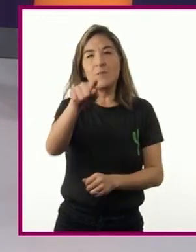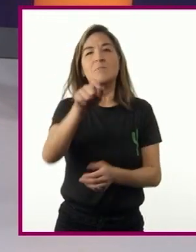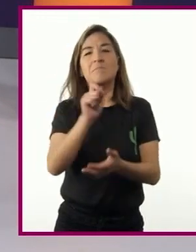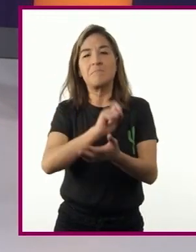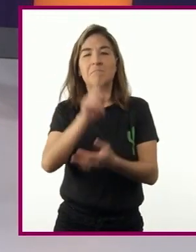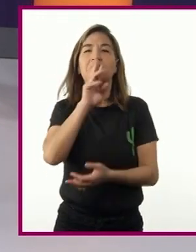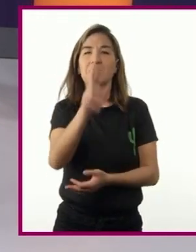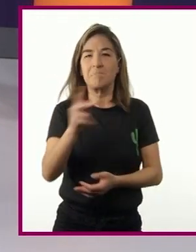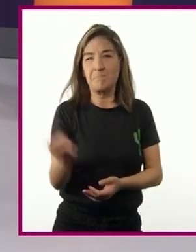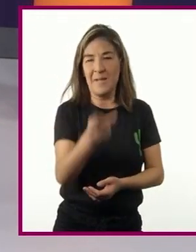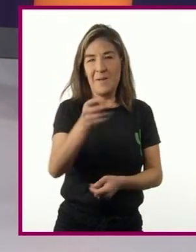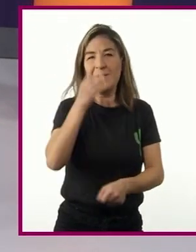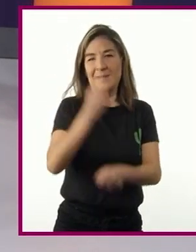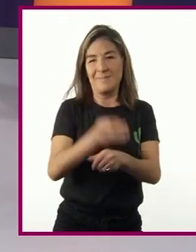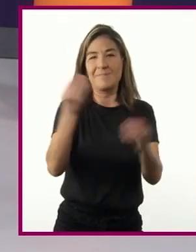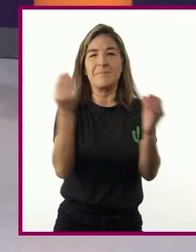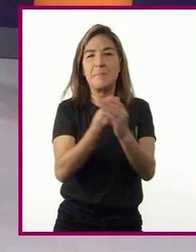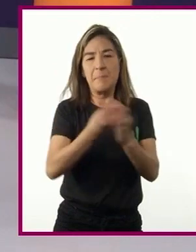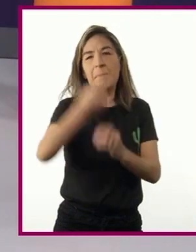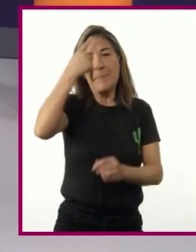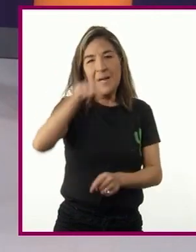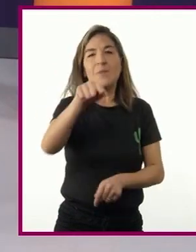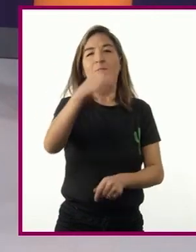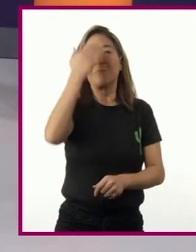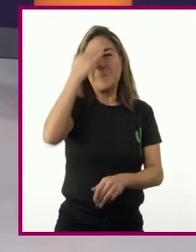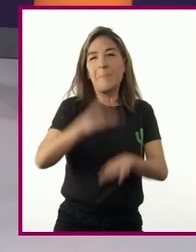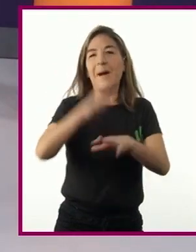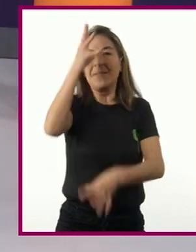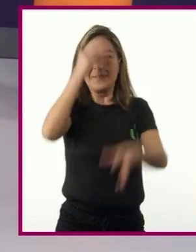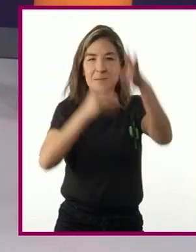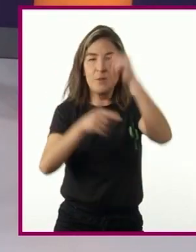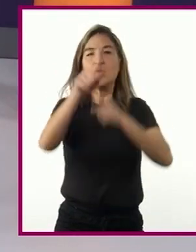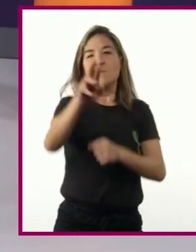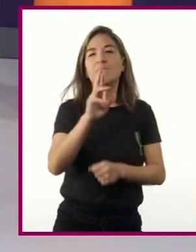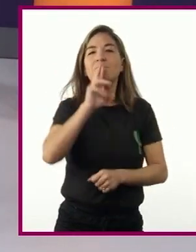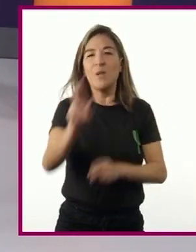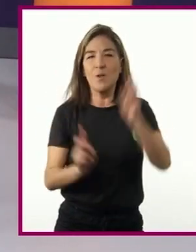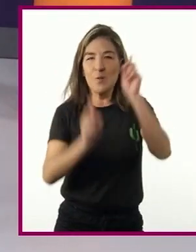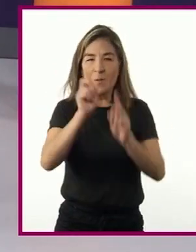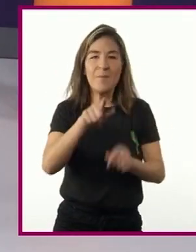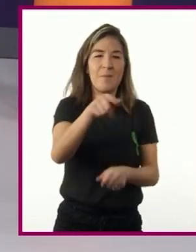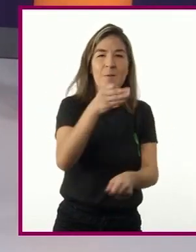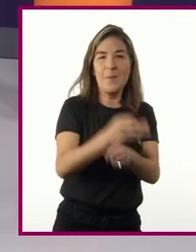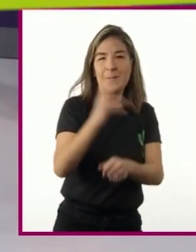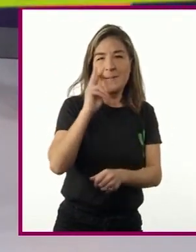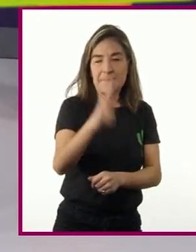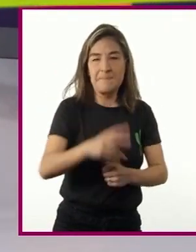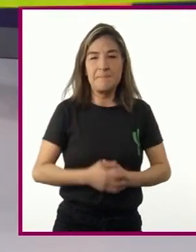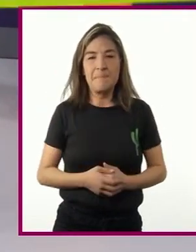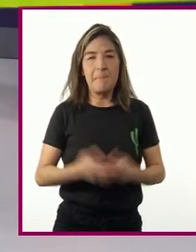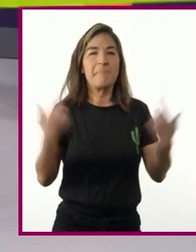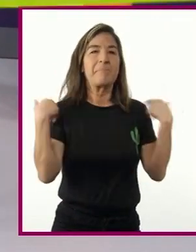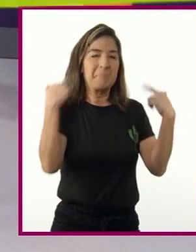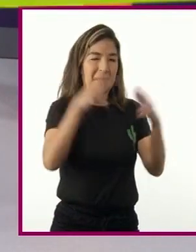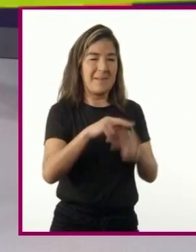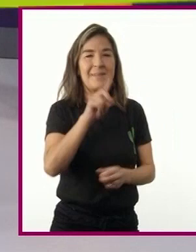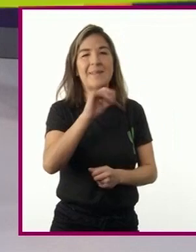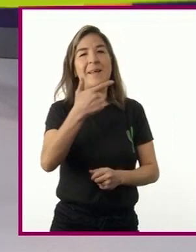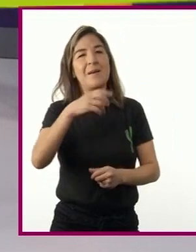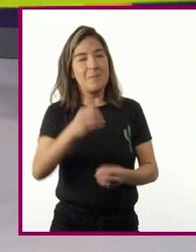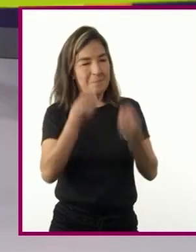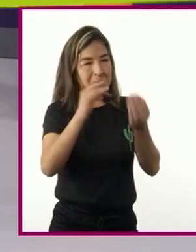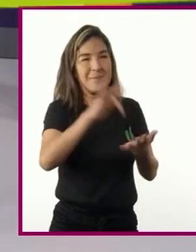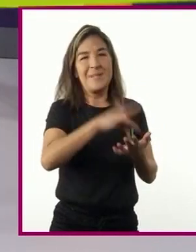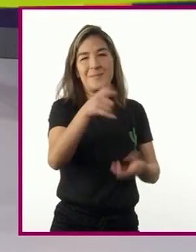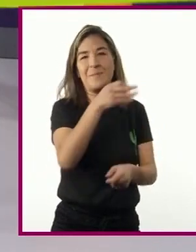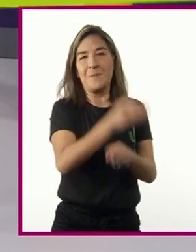a lo largo de esta sesión para que puedan conocer más y resolver las dudas que pudieron surgir. Maestro Diego, le agradezco